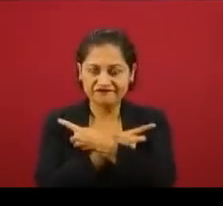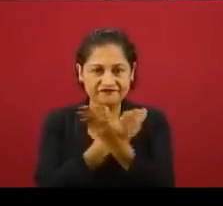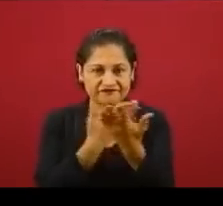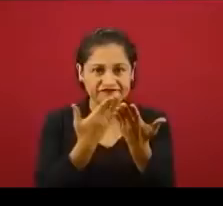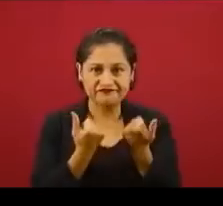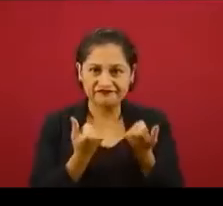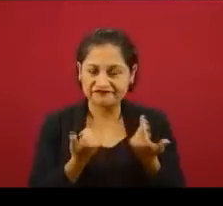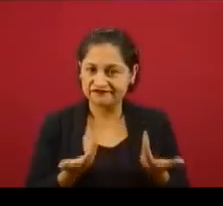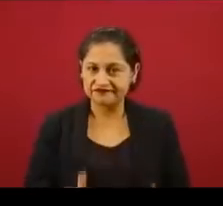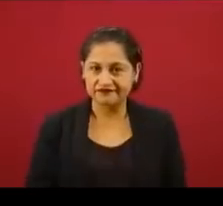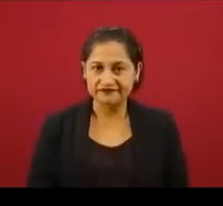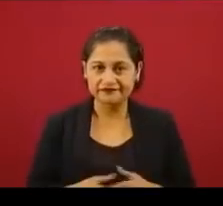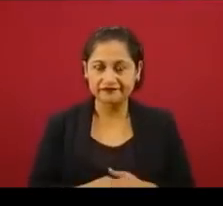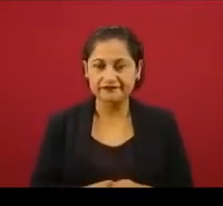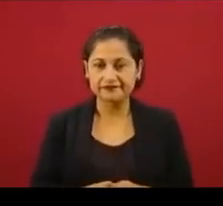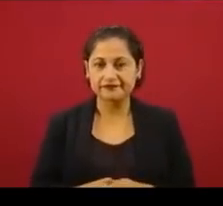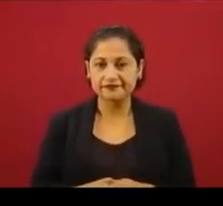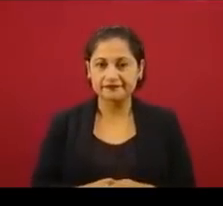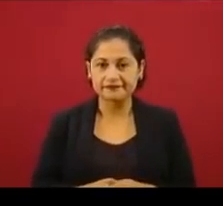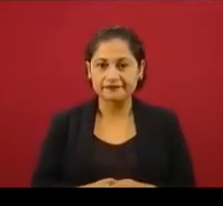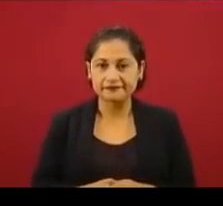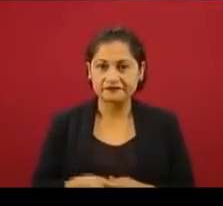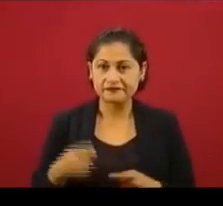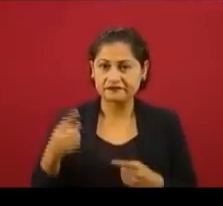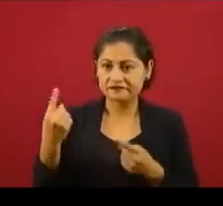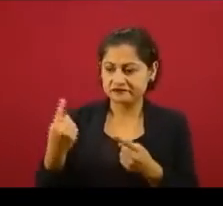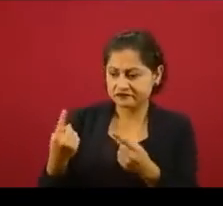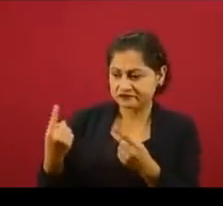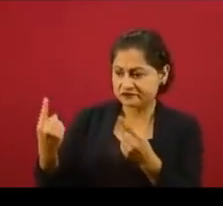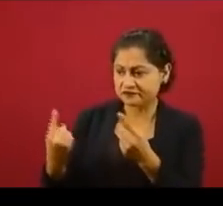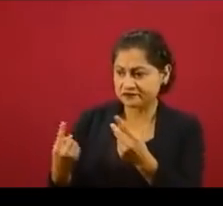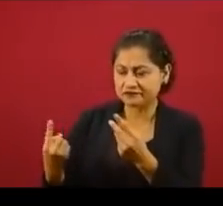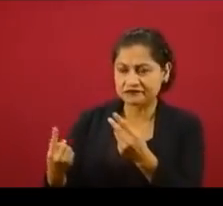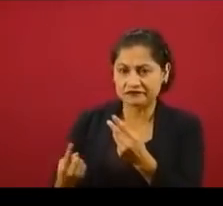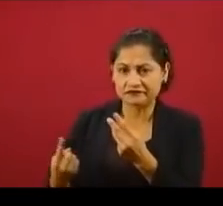Entonces, ya no,